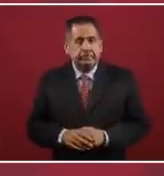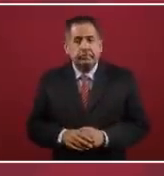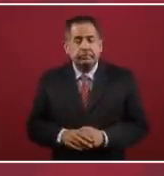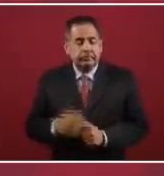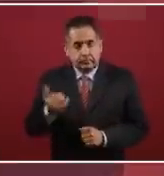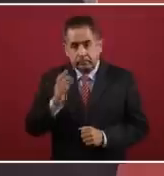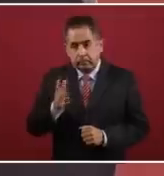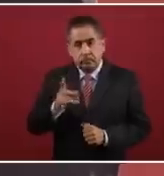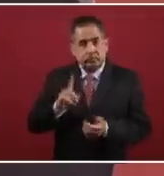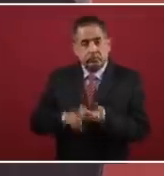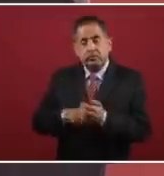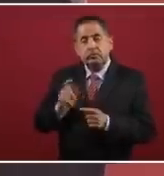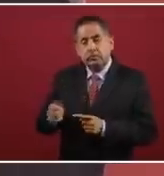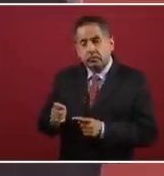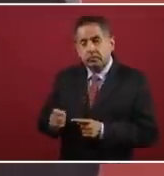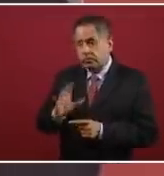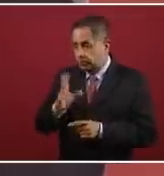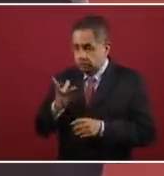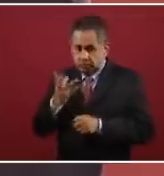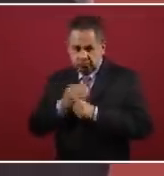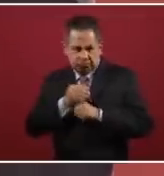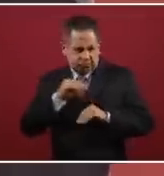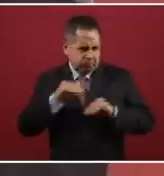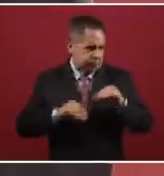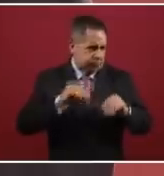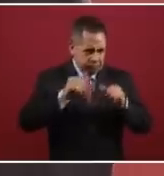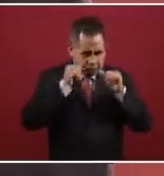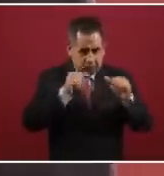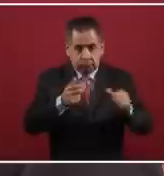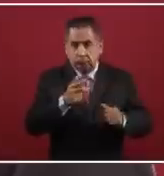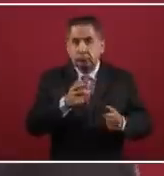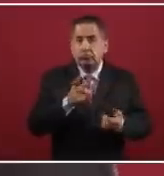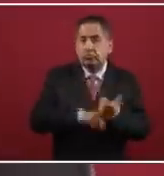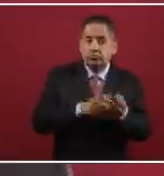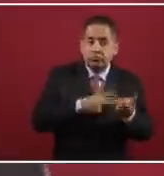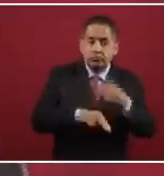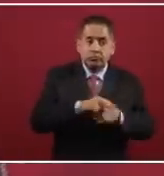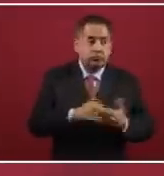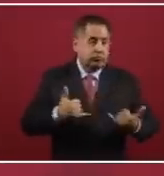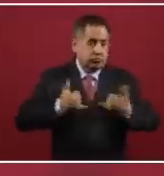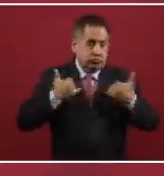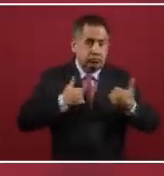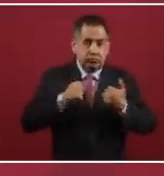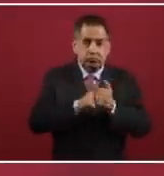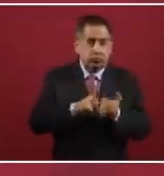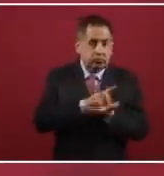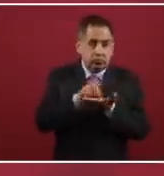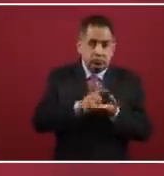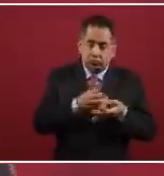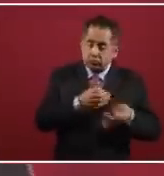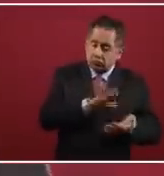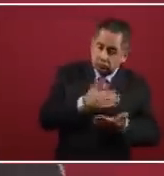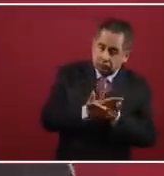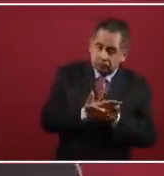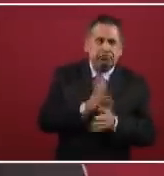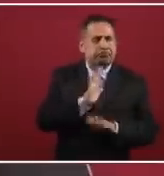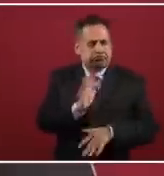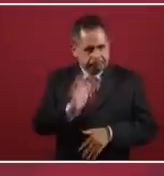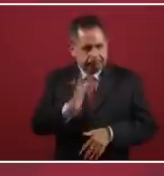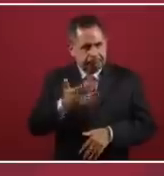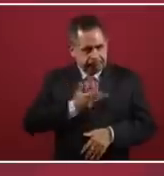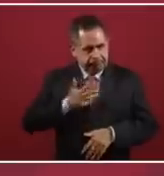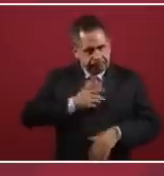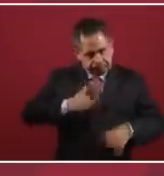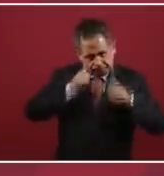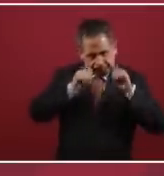Y ya tenemos la infraestructura para atender a los jóvenes con adicciones, que no se tenía.